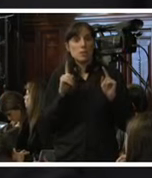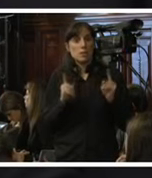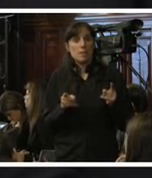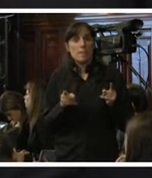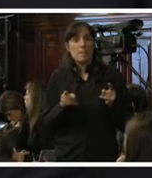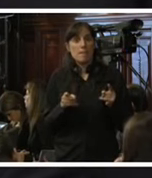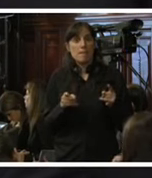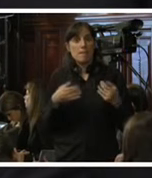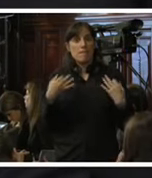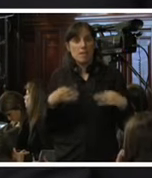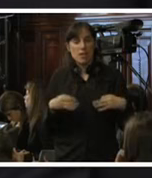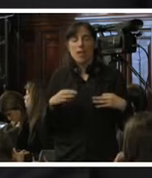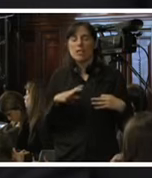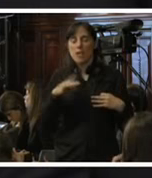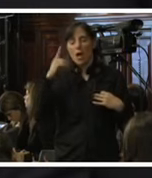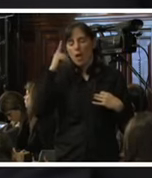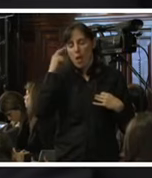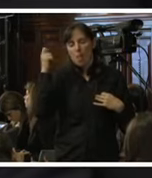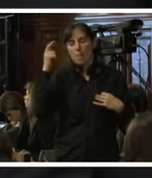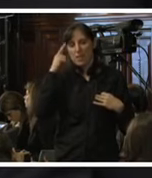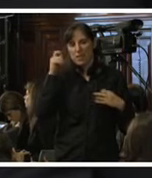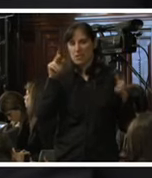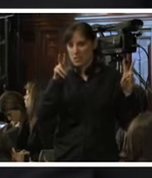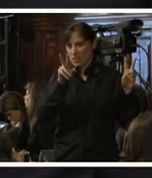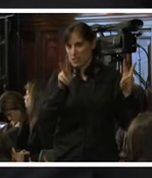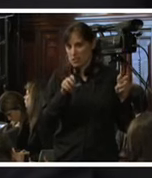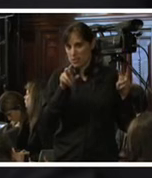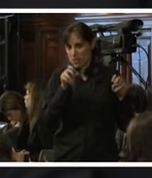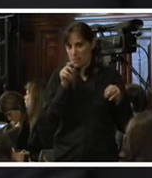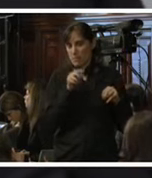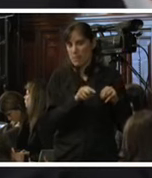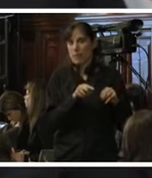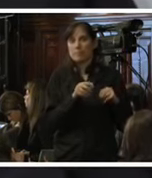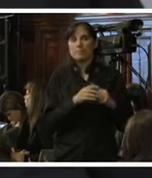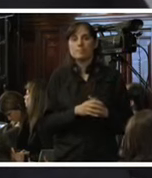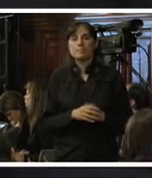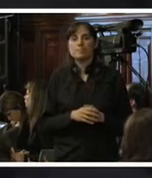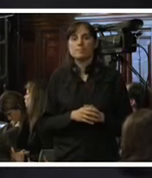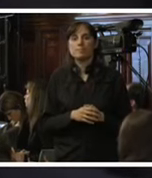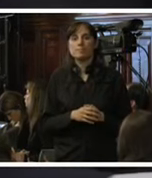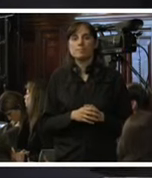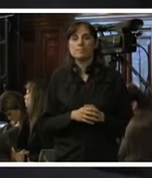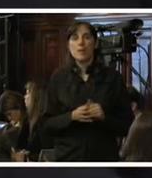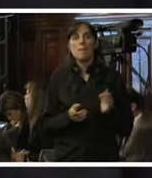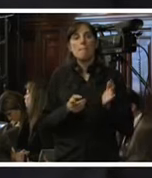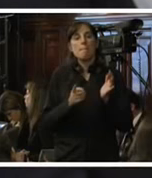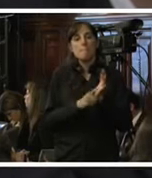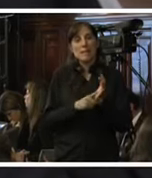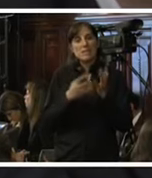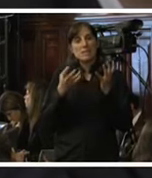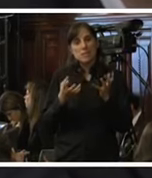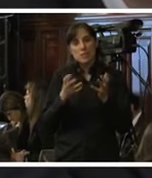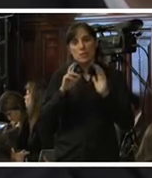fin, tenemos experiencia en esto y valga la indicación. Además, quiero decir lo